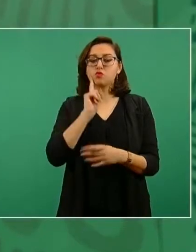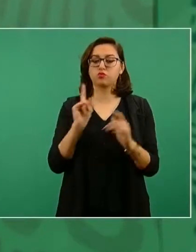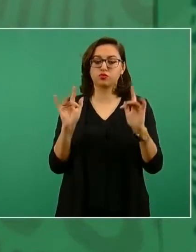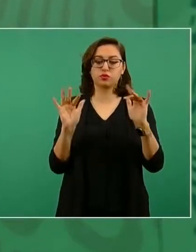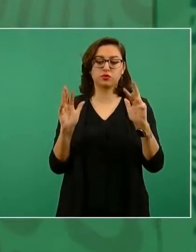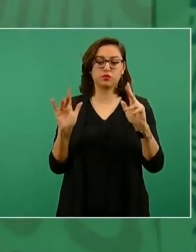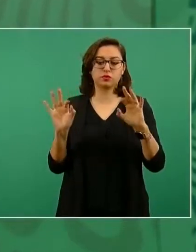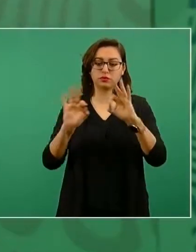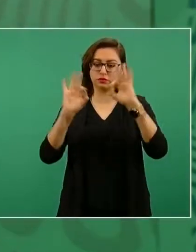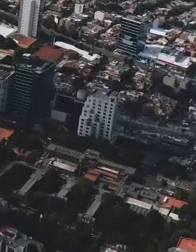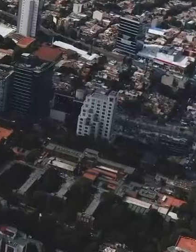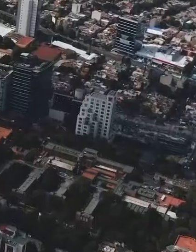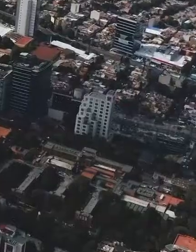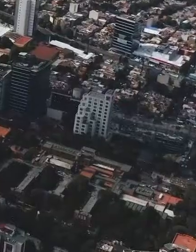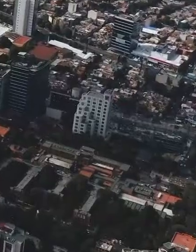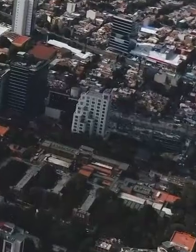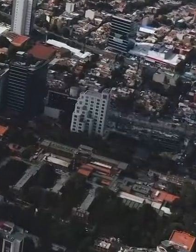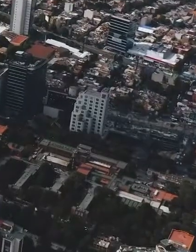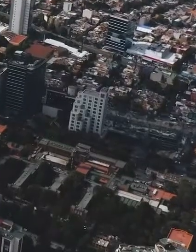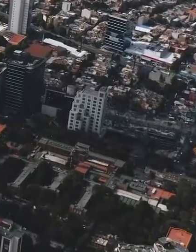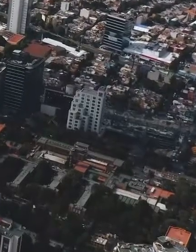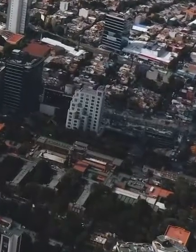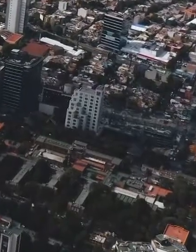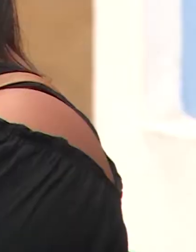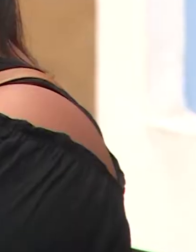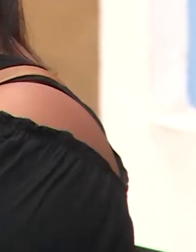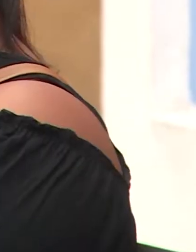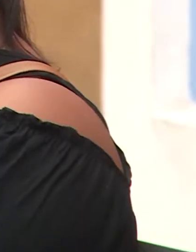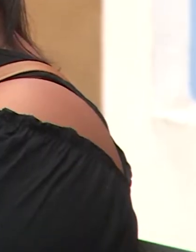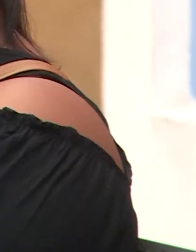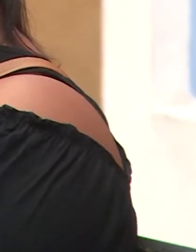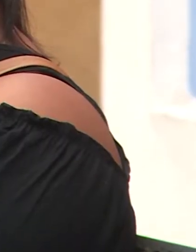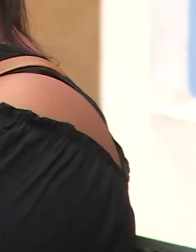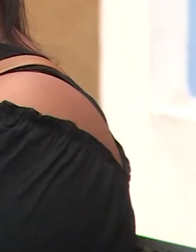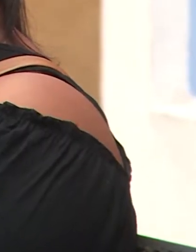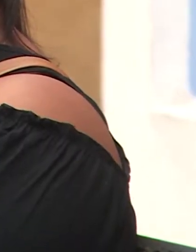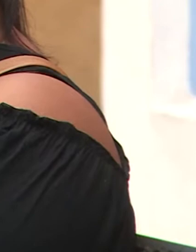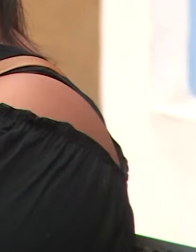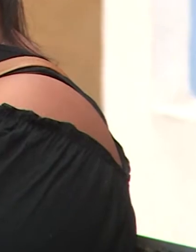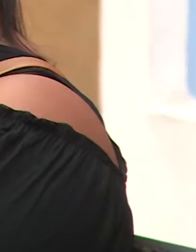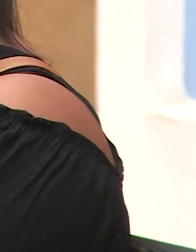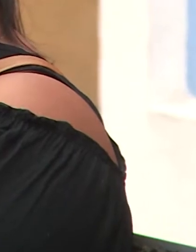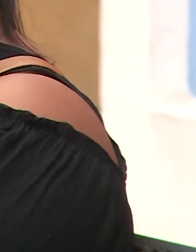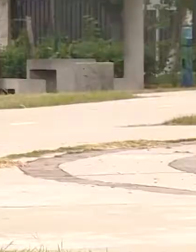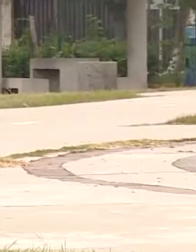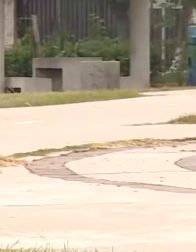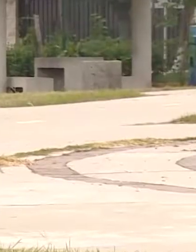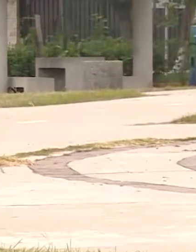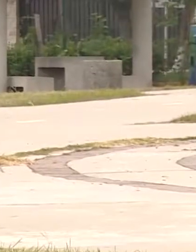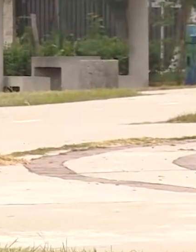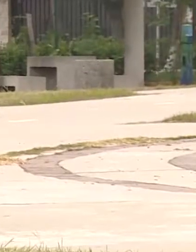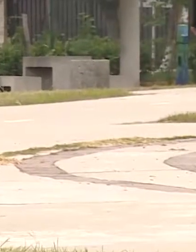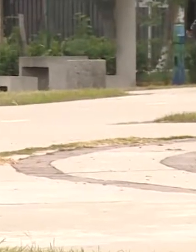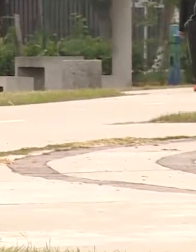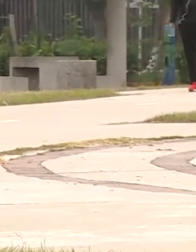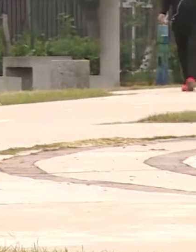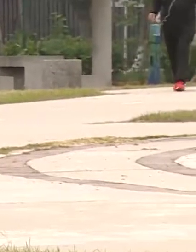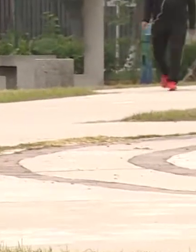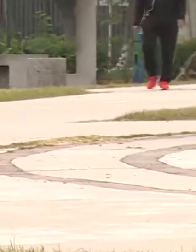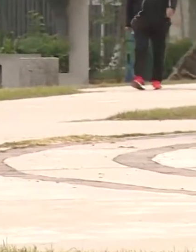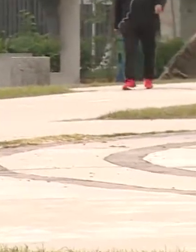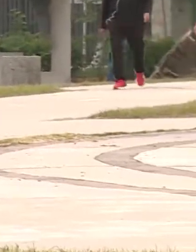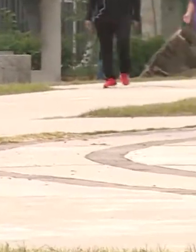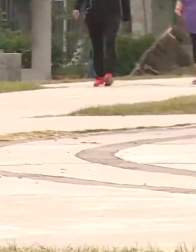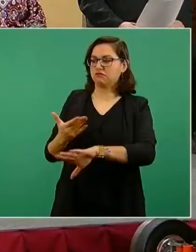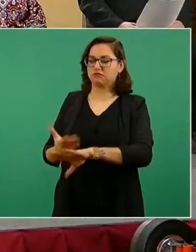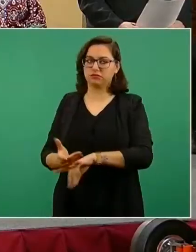para combatir la corrupción en el país y la desigualdad, problemáticas que afectan a las mujeres, así como para brindar a la sociedad oportunidades